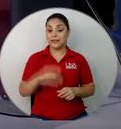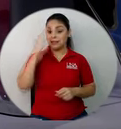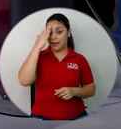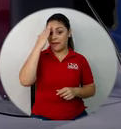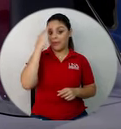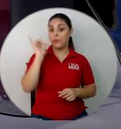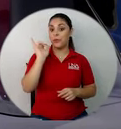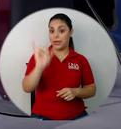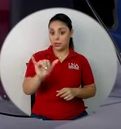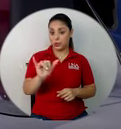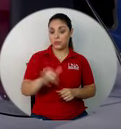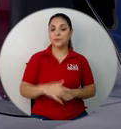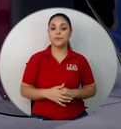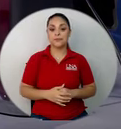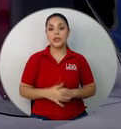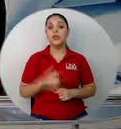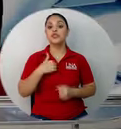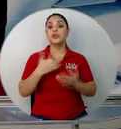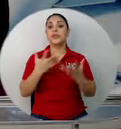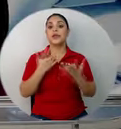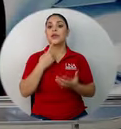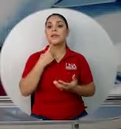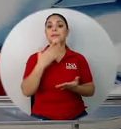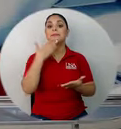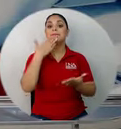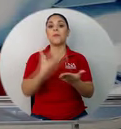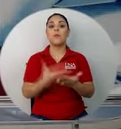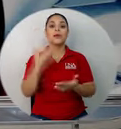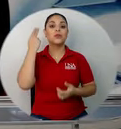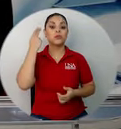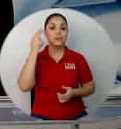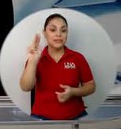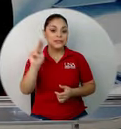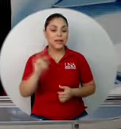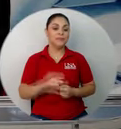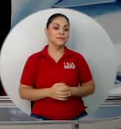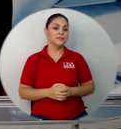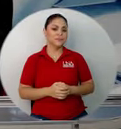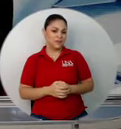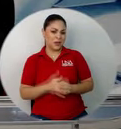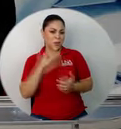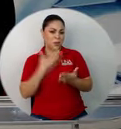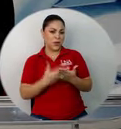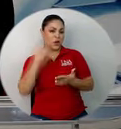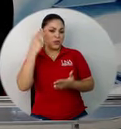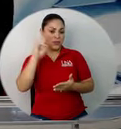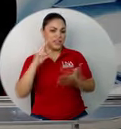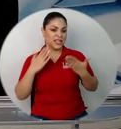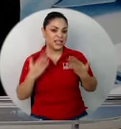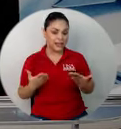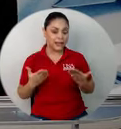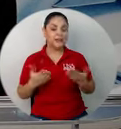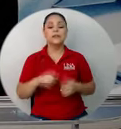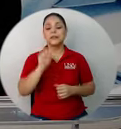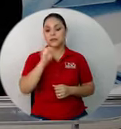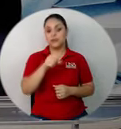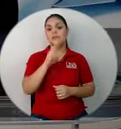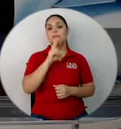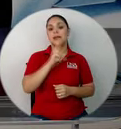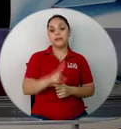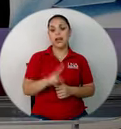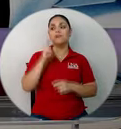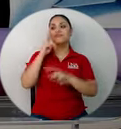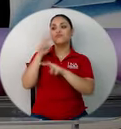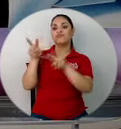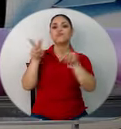ese argumento que usted plantea, le tengo una buena noticia. ¿Y cuál es la buena noticia? Si bien es cierto, encontramos a nivel